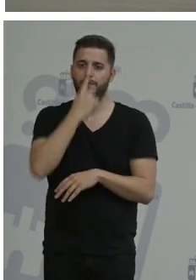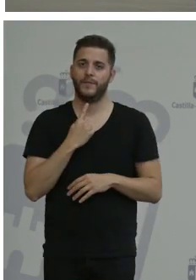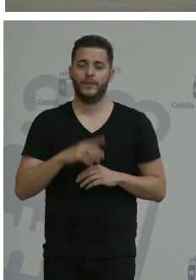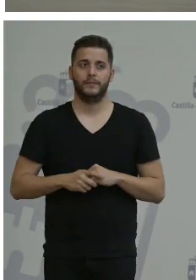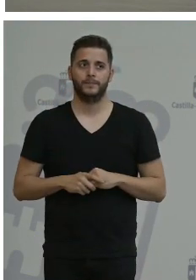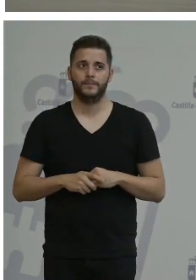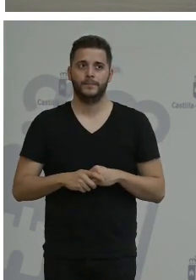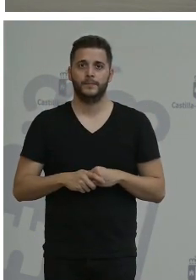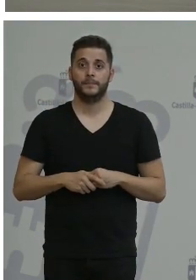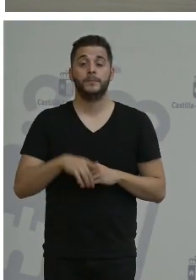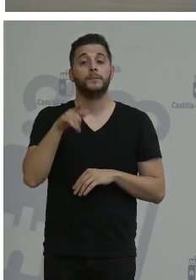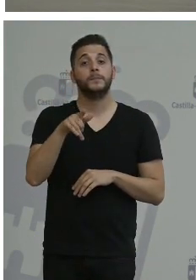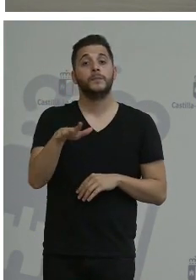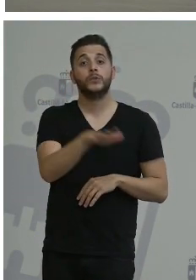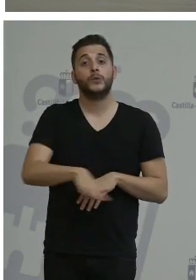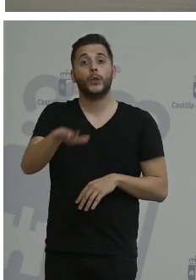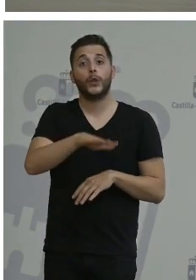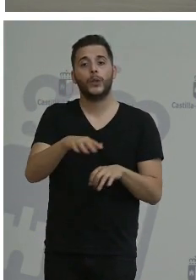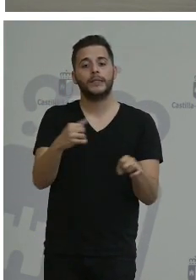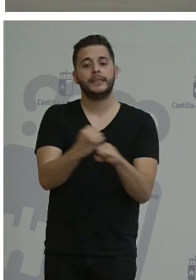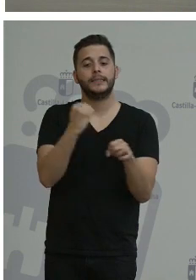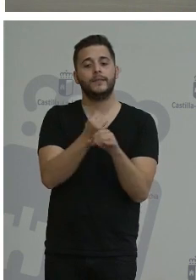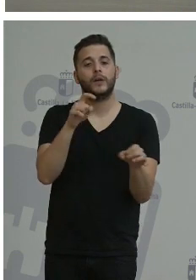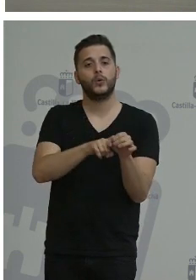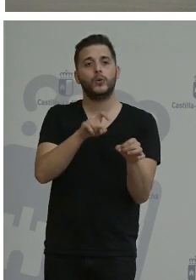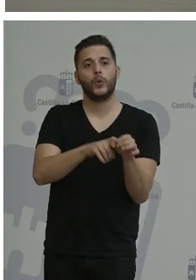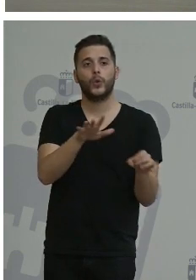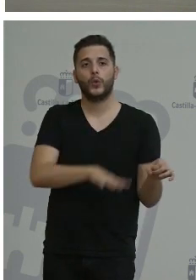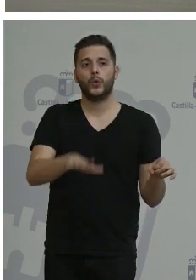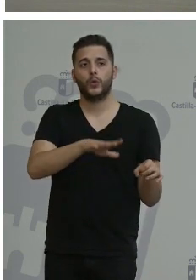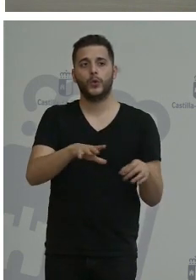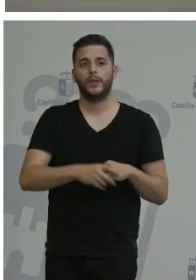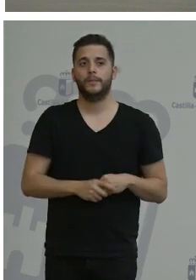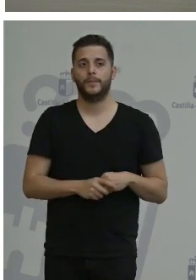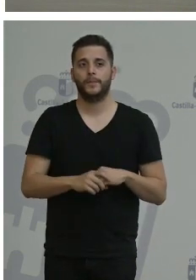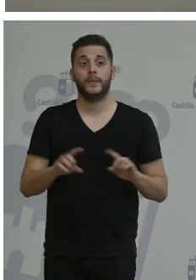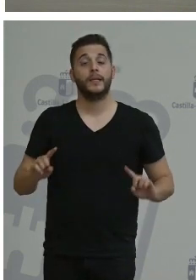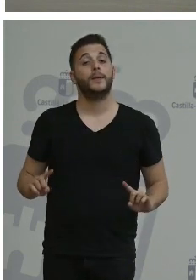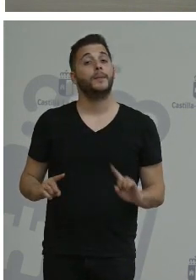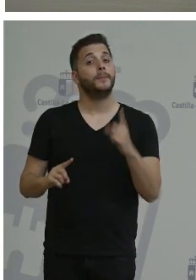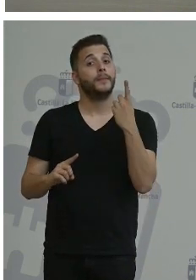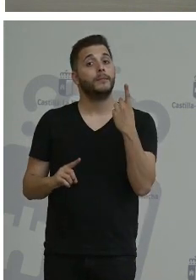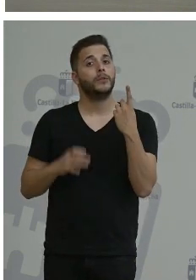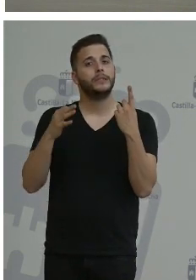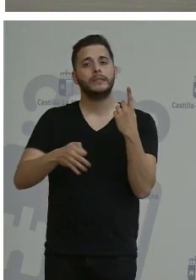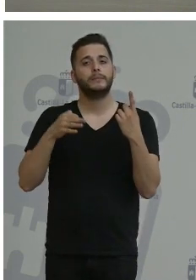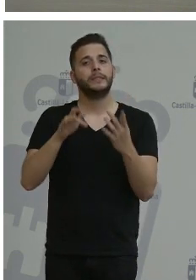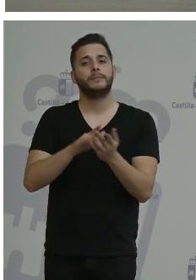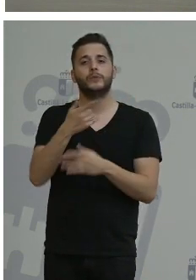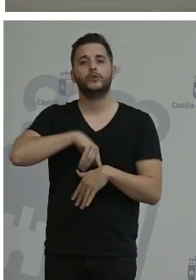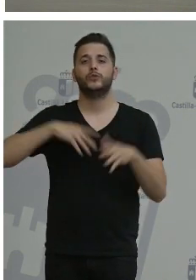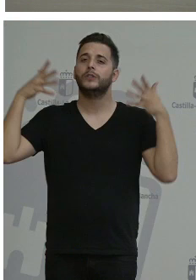¿En qué lugar o centro va a desempeñar el puesto de trabajo? En primer lugar, siempre aconsejamos que,